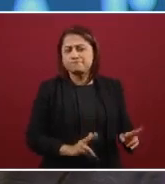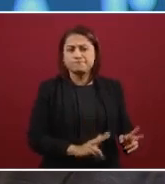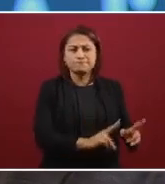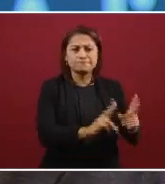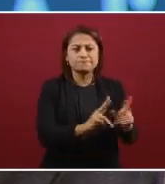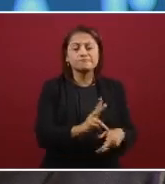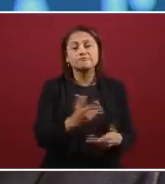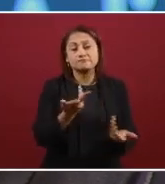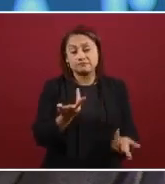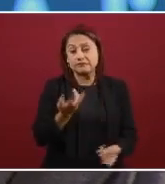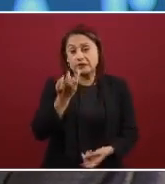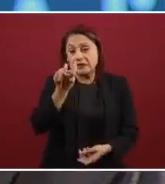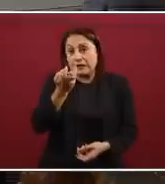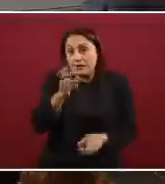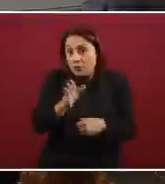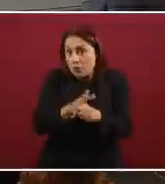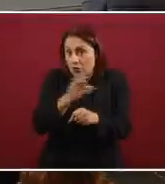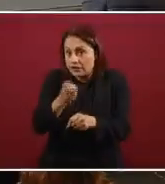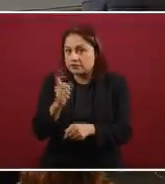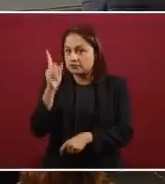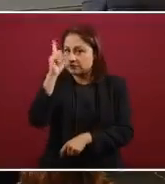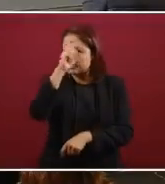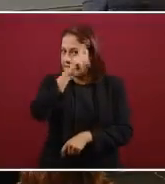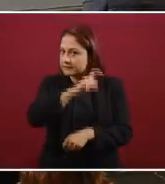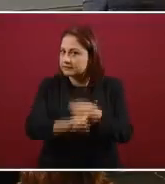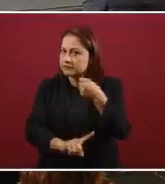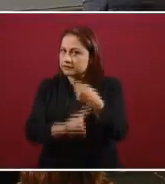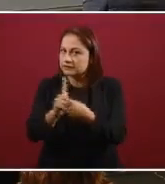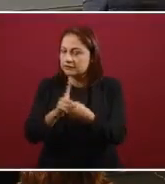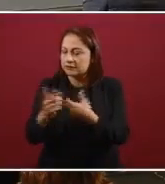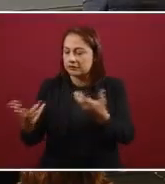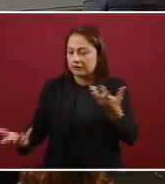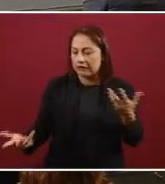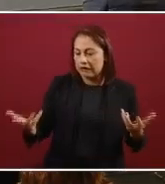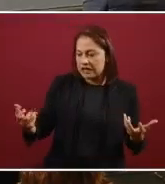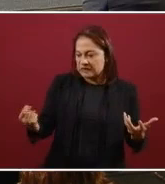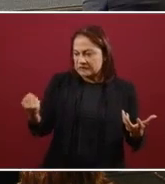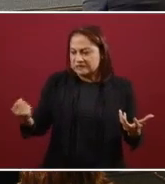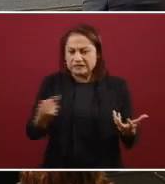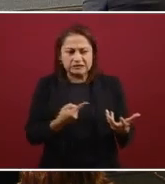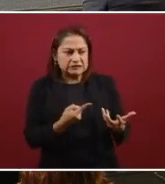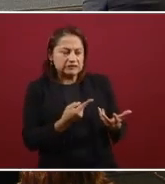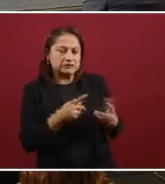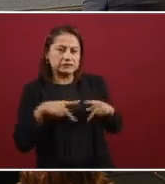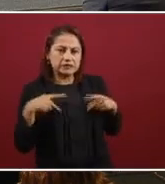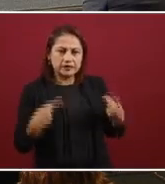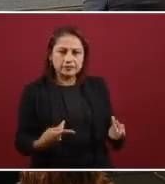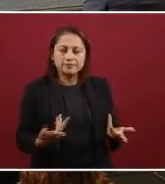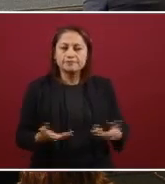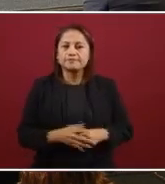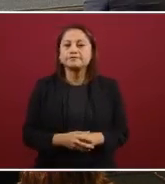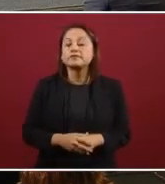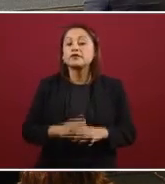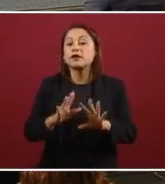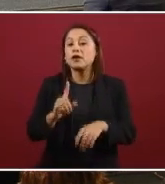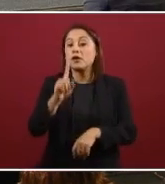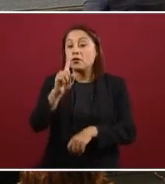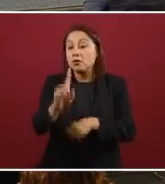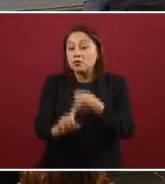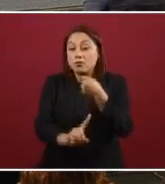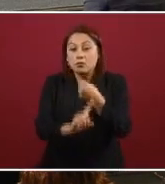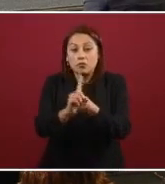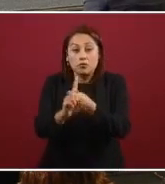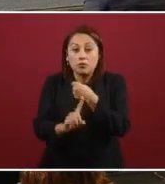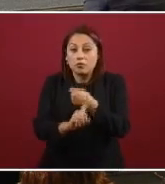compleja. Entonces, un modelo muy tradicional, pero muy fallido, extraordinariamente fallido,